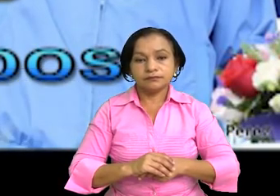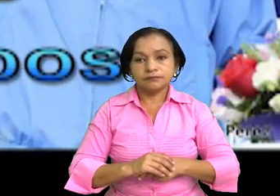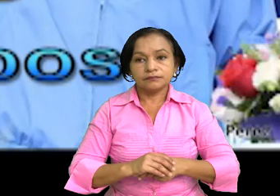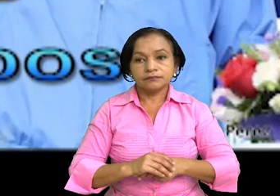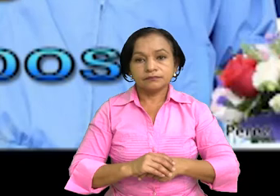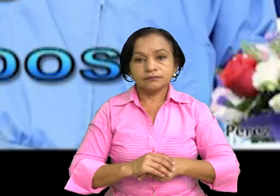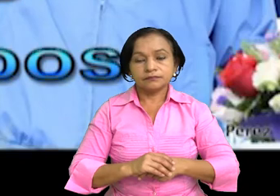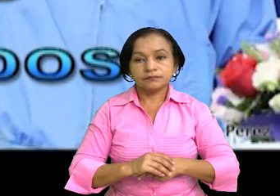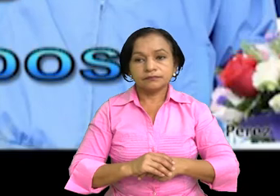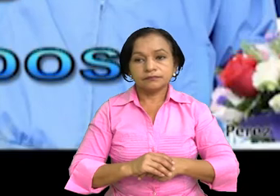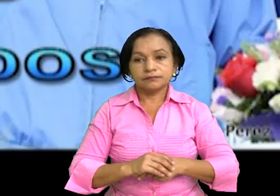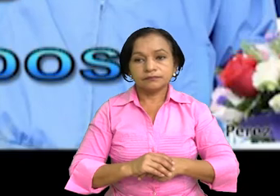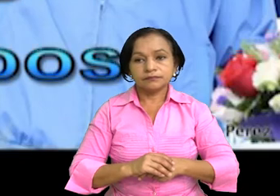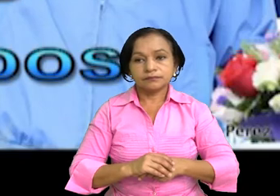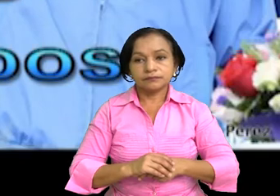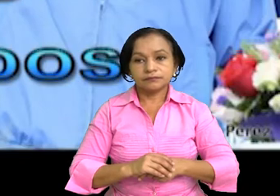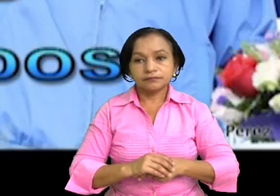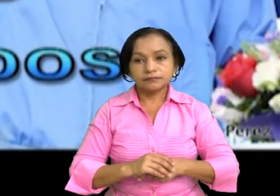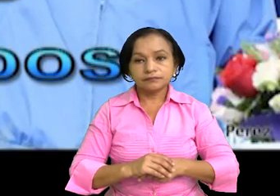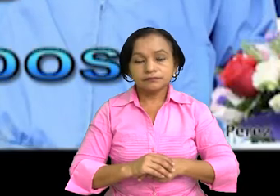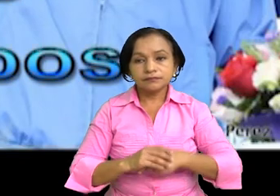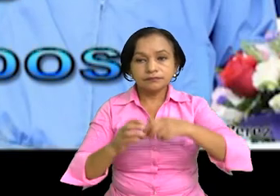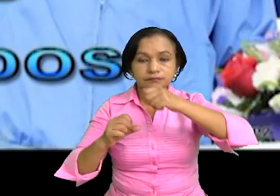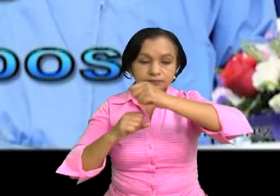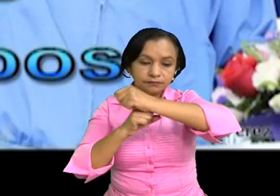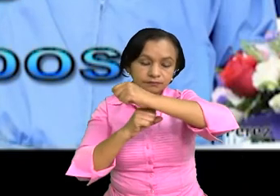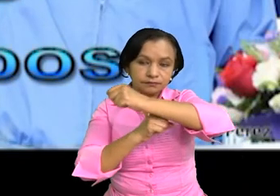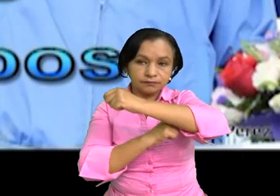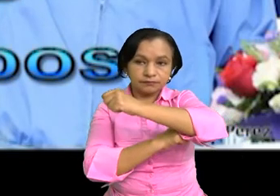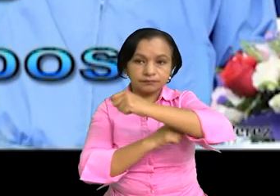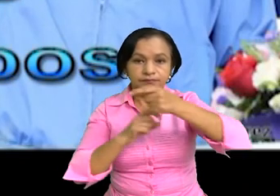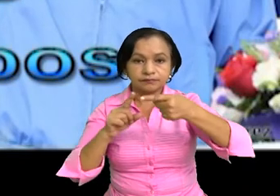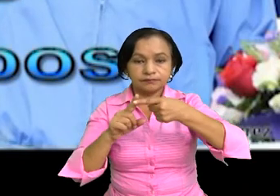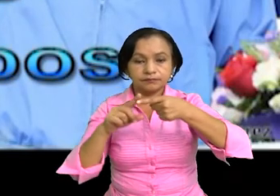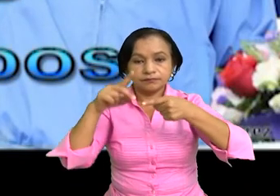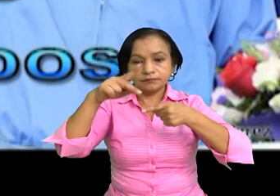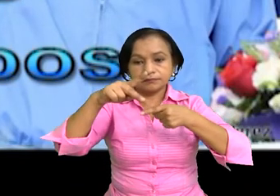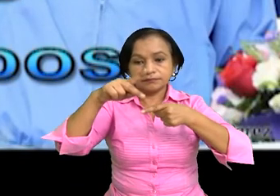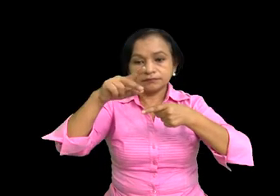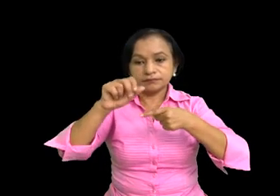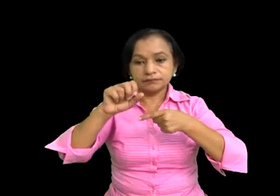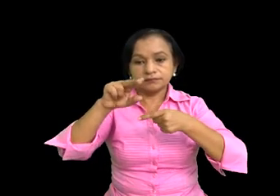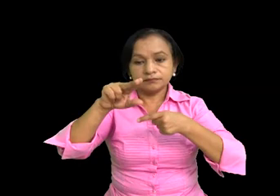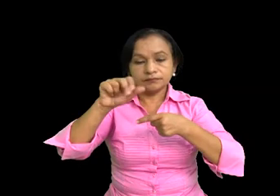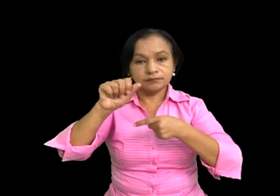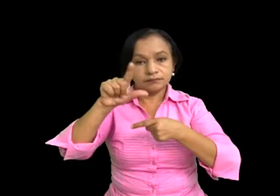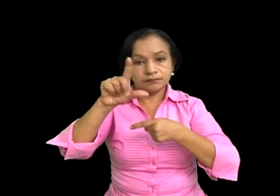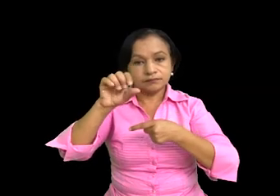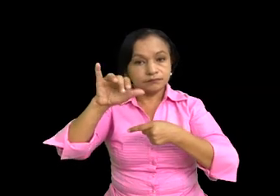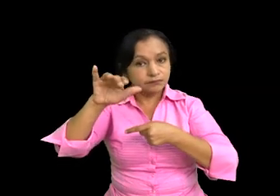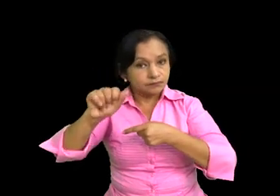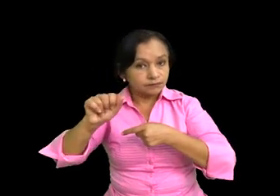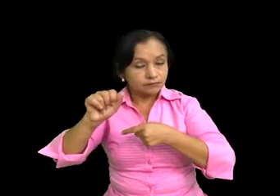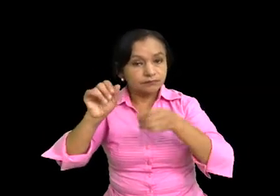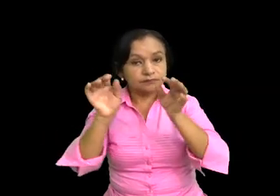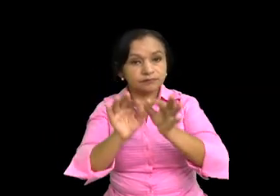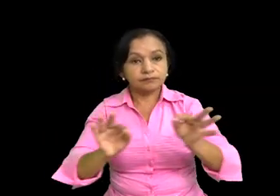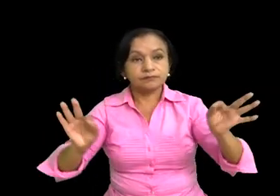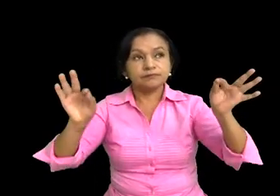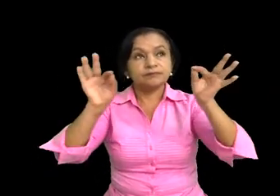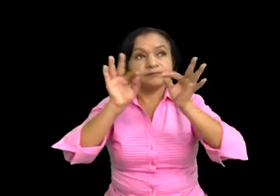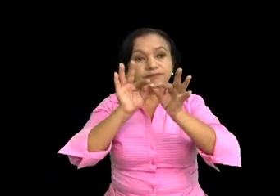Entonces, entre los puentes inaugurados está el puente Panaloya, formidable, de gran